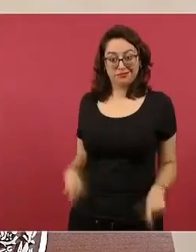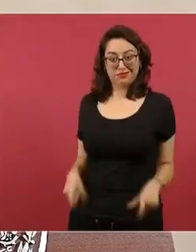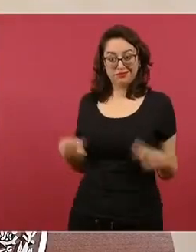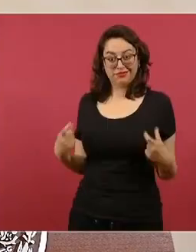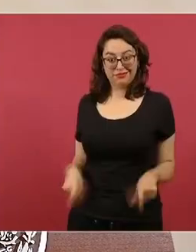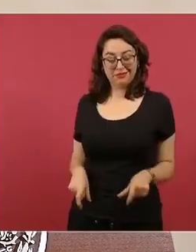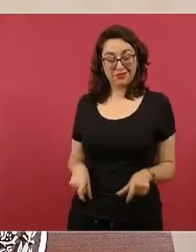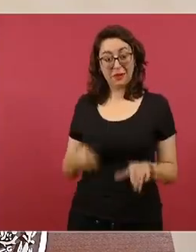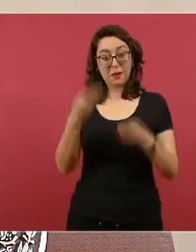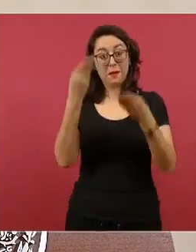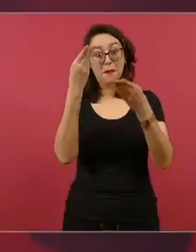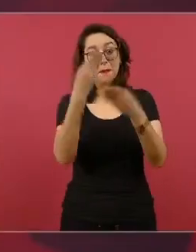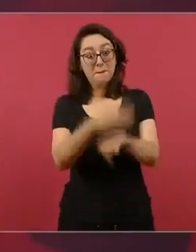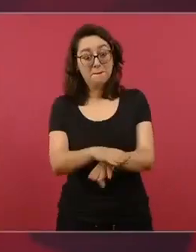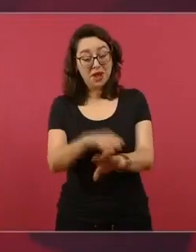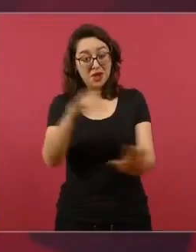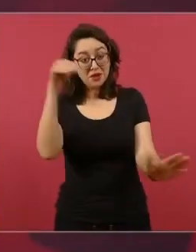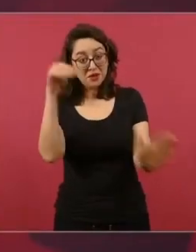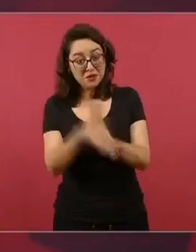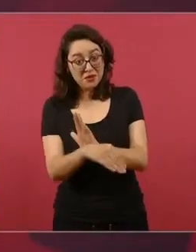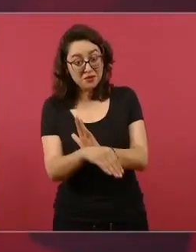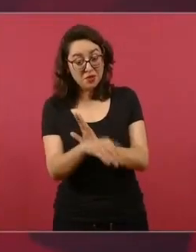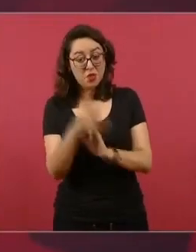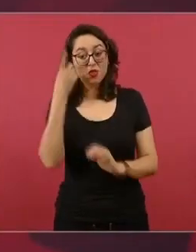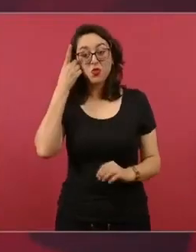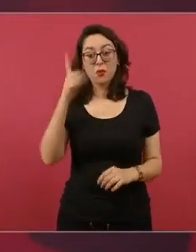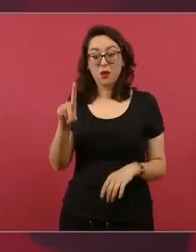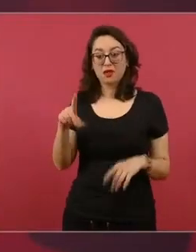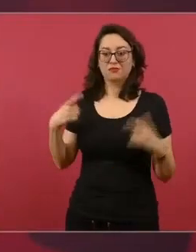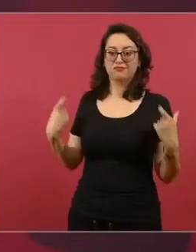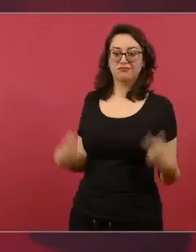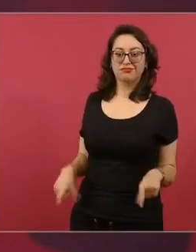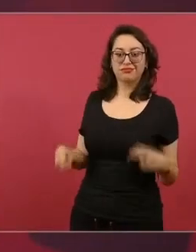quebrados, banqueros ricos.